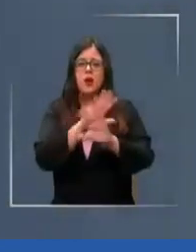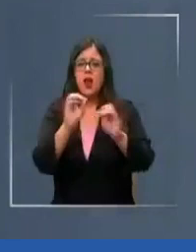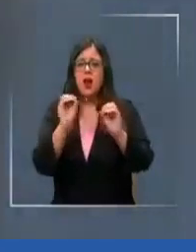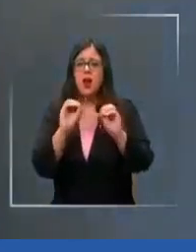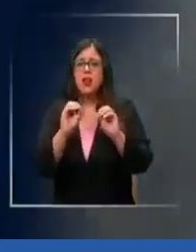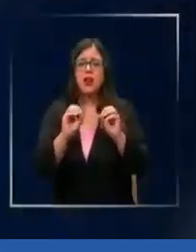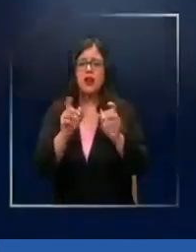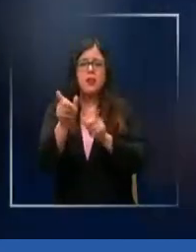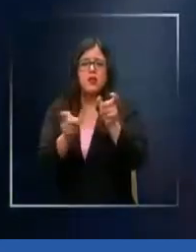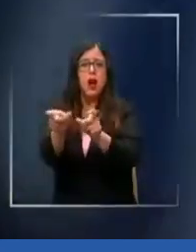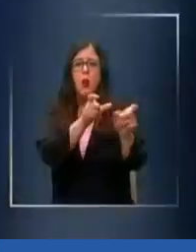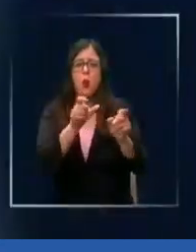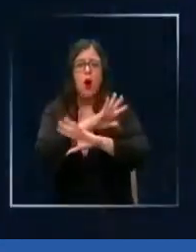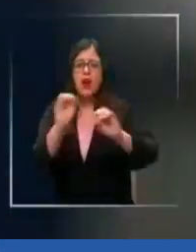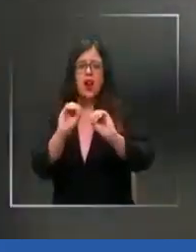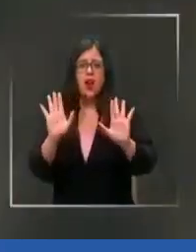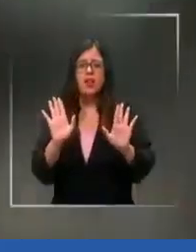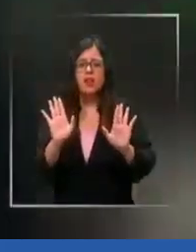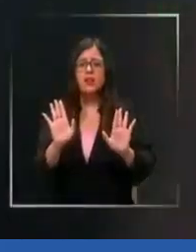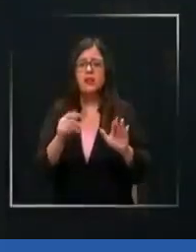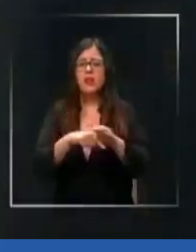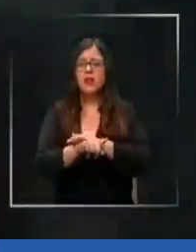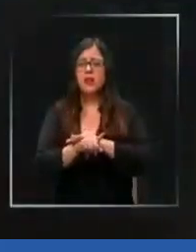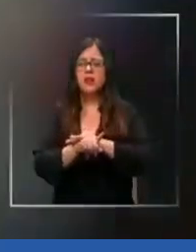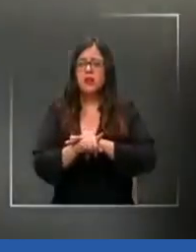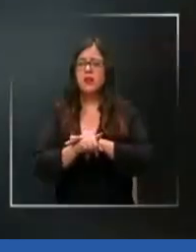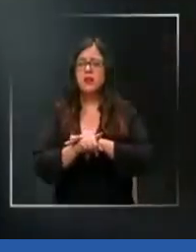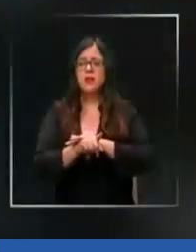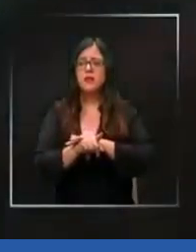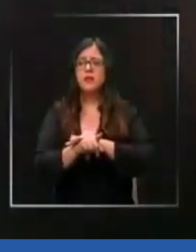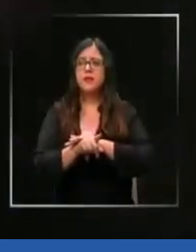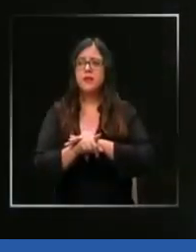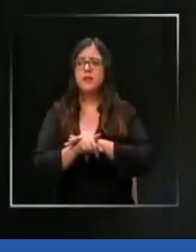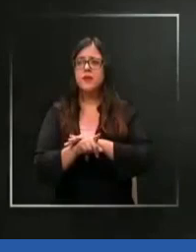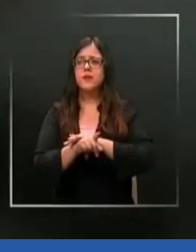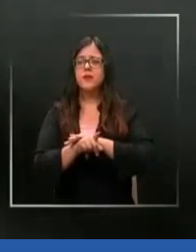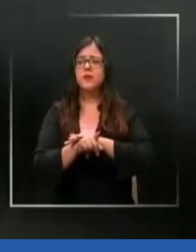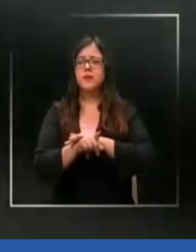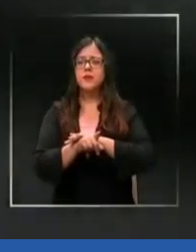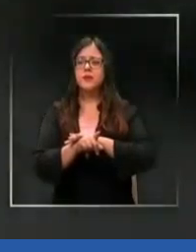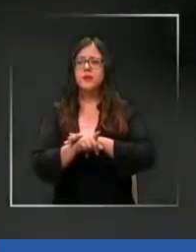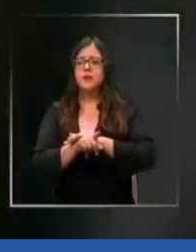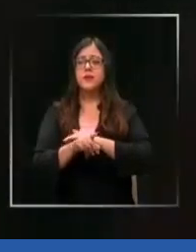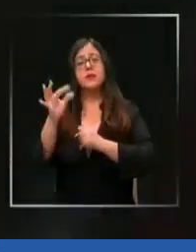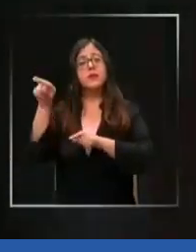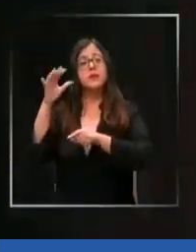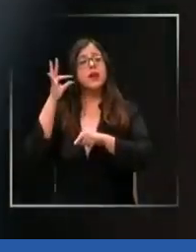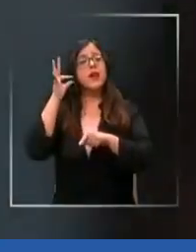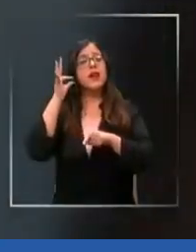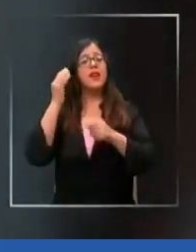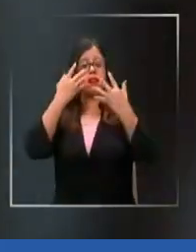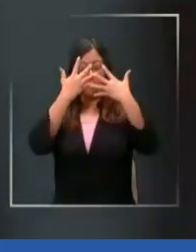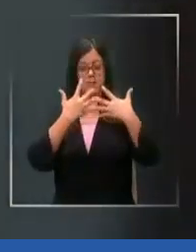Nada, no hay ni un guardia, nadie. No hay nada. Entonces, fuimos aquí a... Vestida de novia en plena